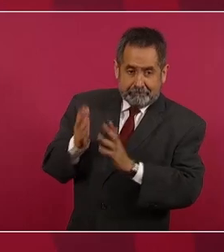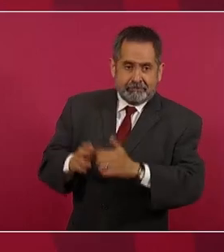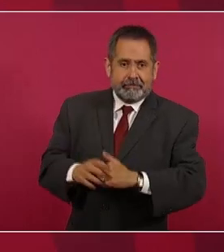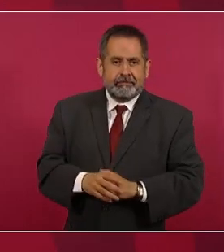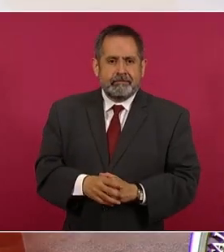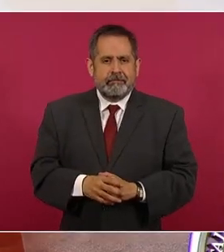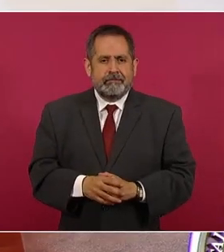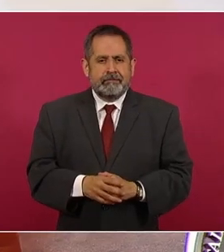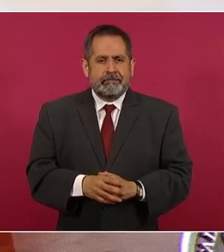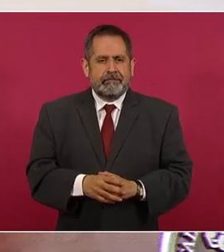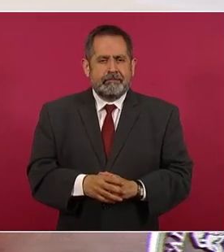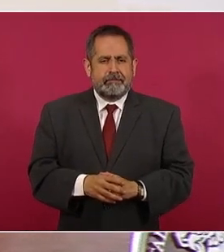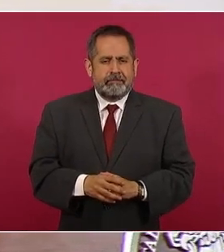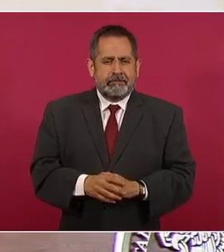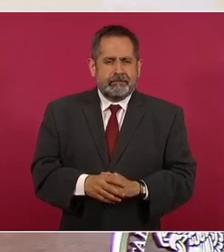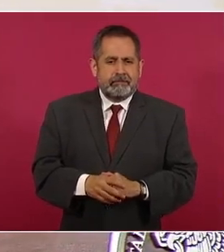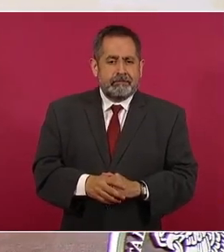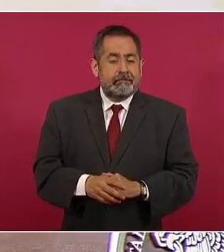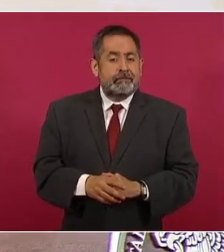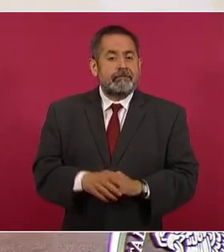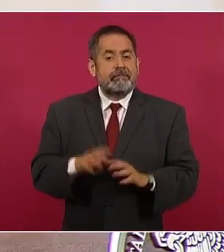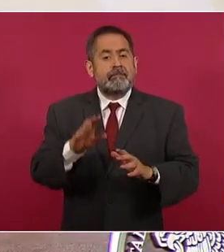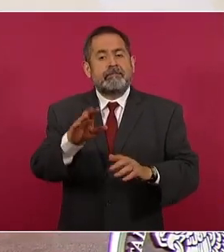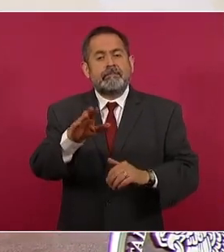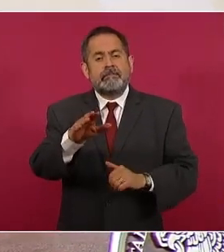Ya llegaron los invitados.